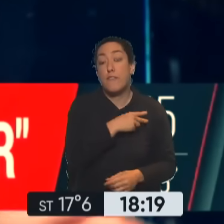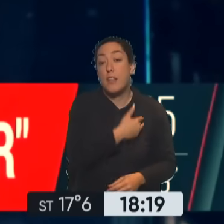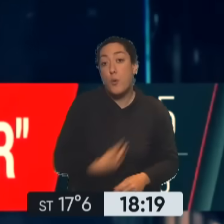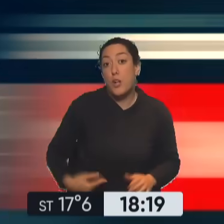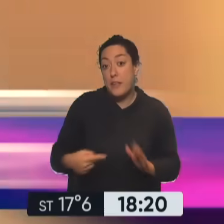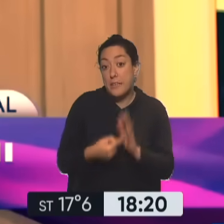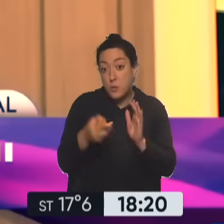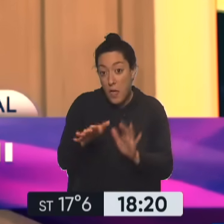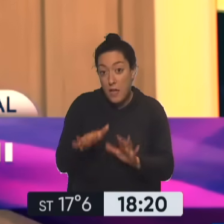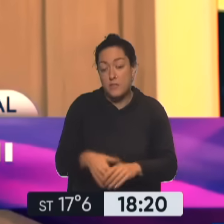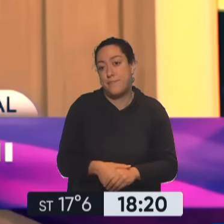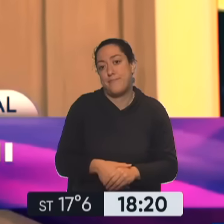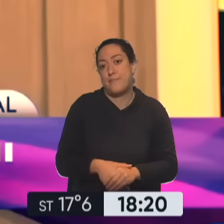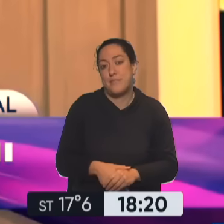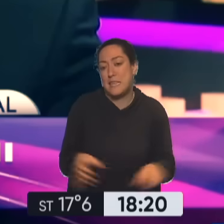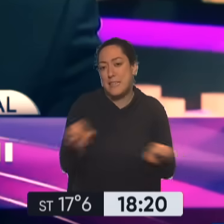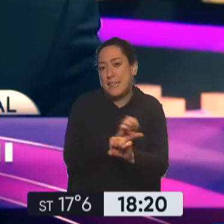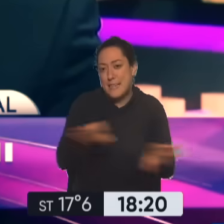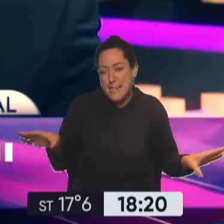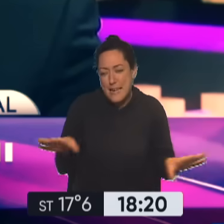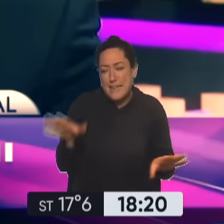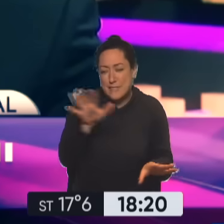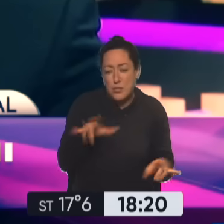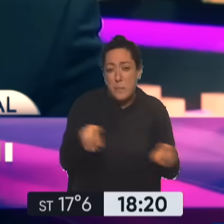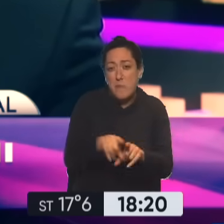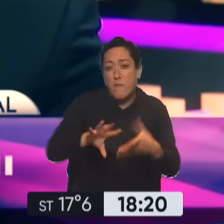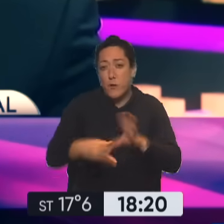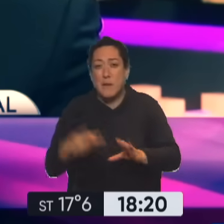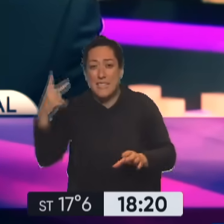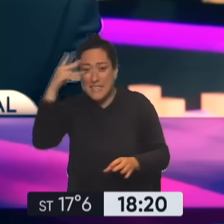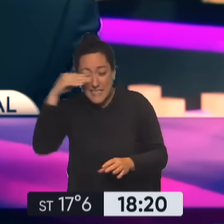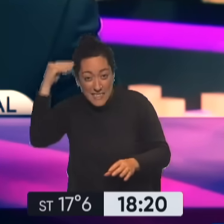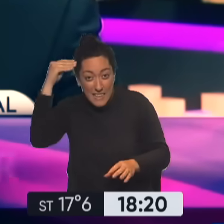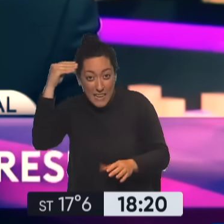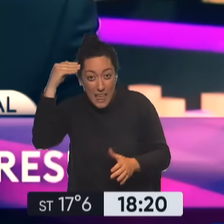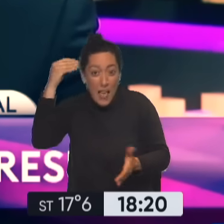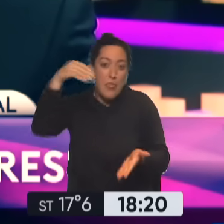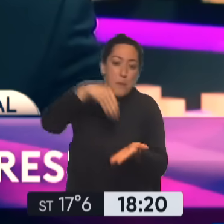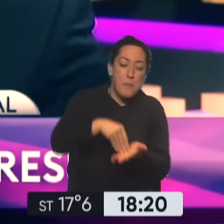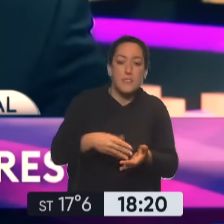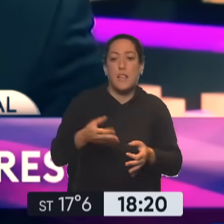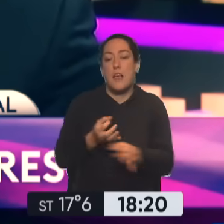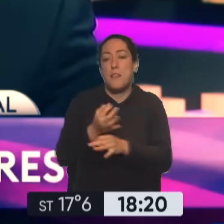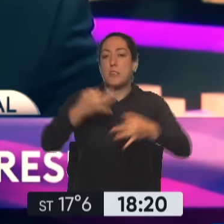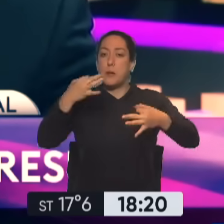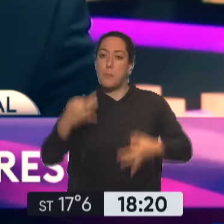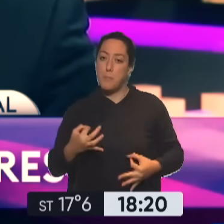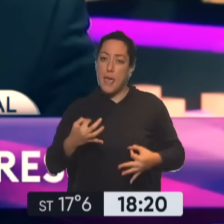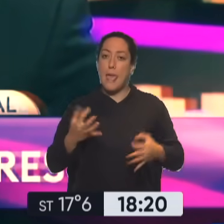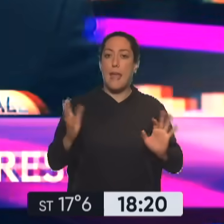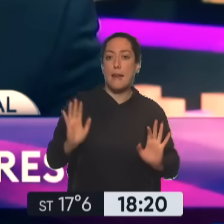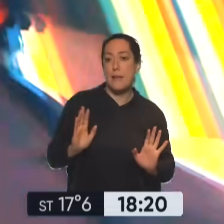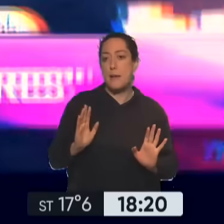Aires, el siniestro. Es tan siniestro como Cristina Fernández de Kirchner, pero le suman los buenos modales y la traicionan a